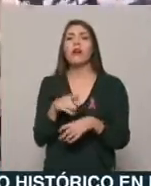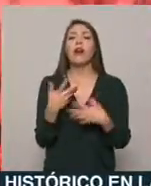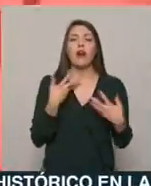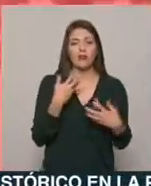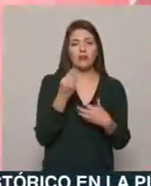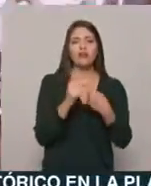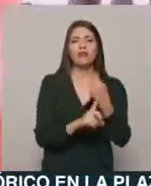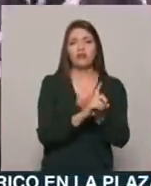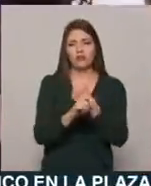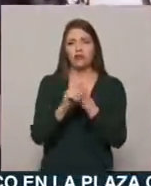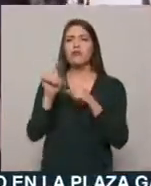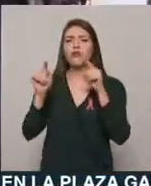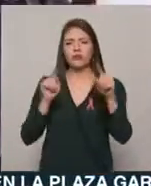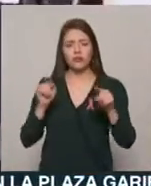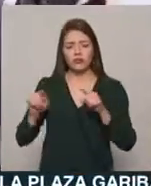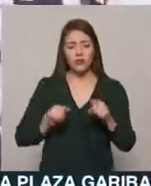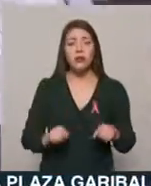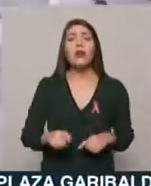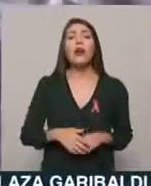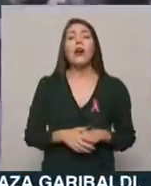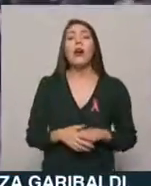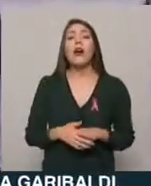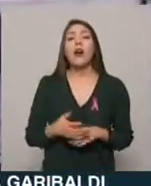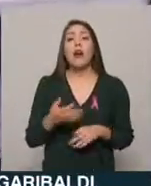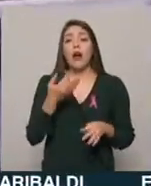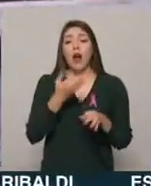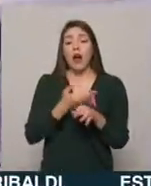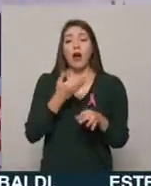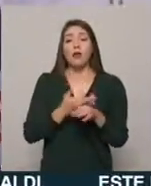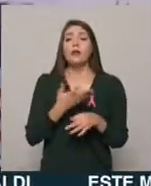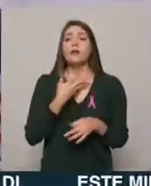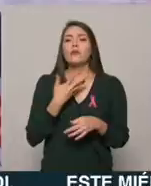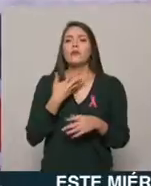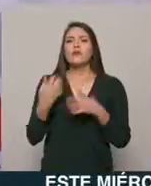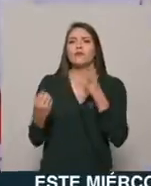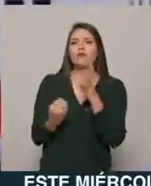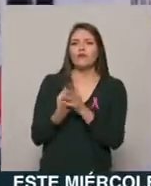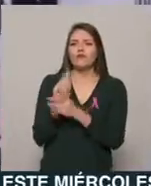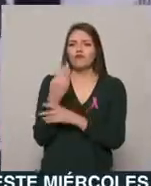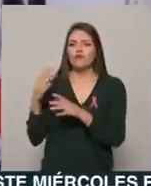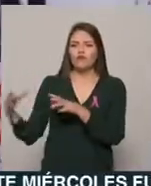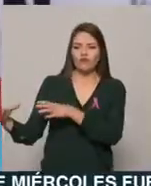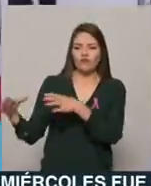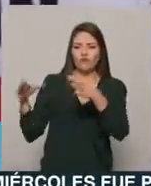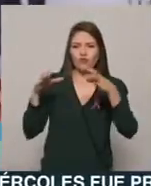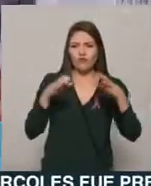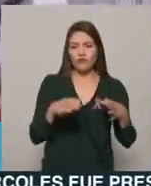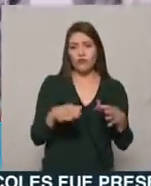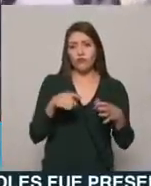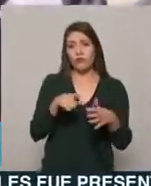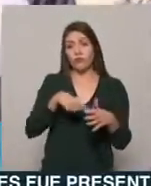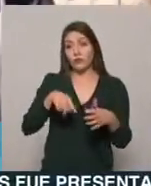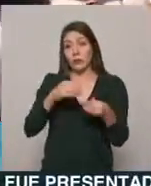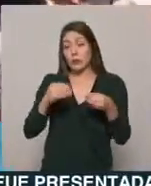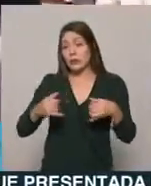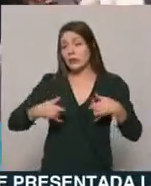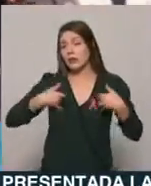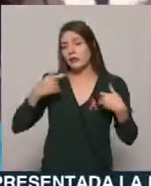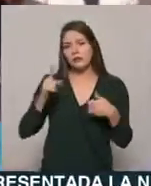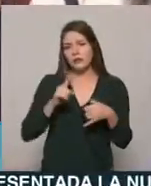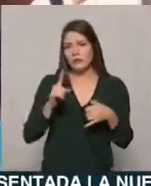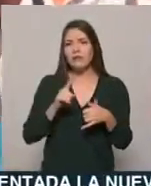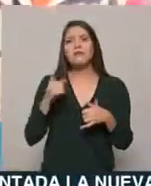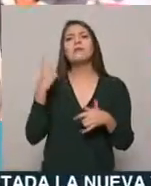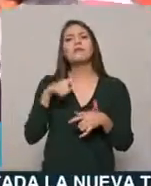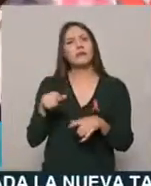tenemos pues una generación relativamente nueva, aunque ya no son tan jóvenes, y que siguen con las